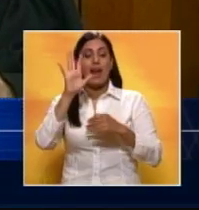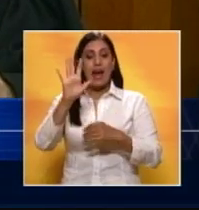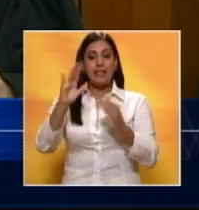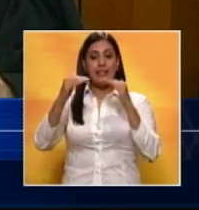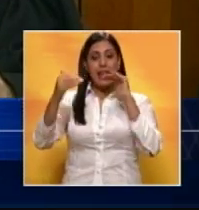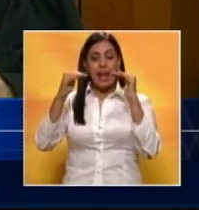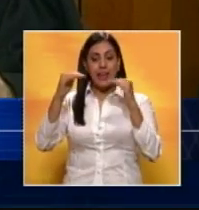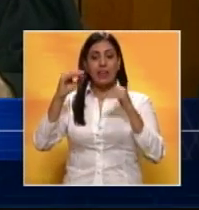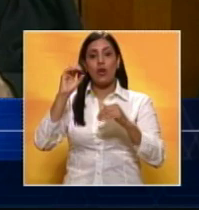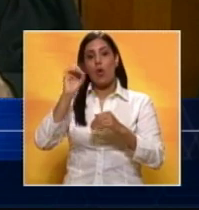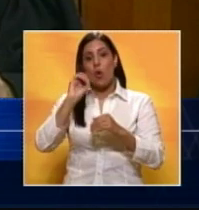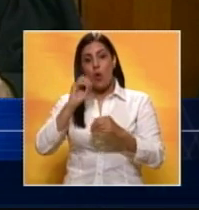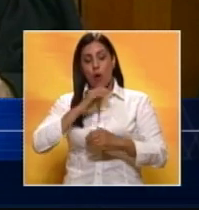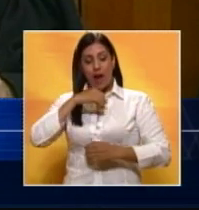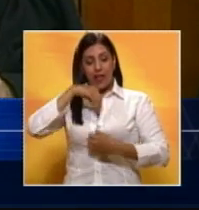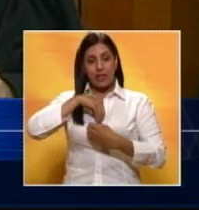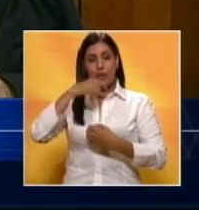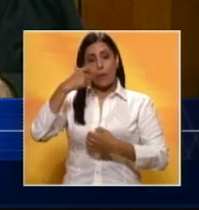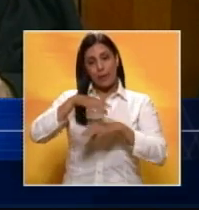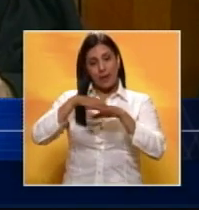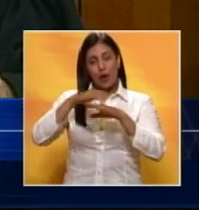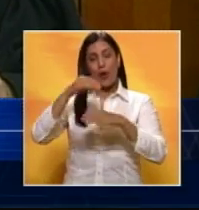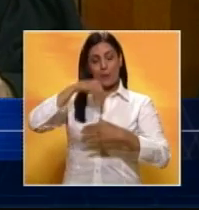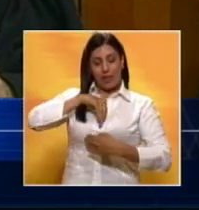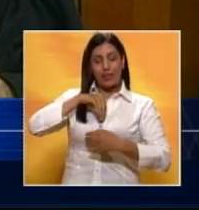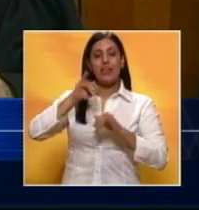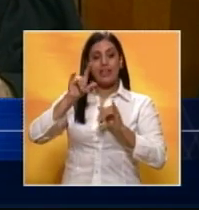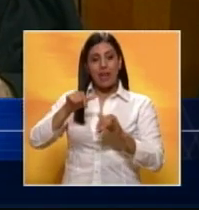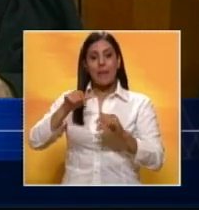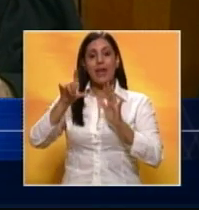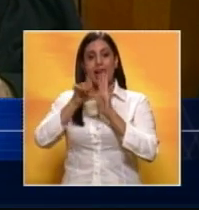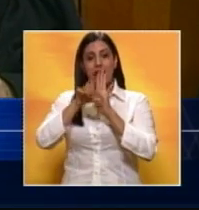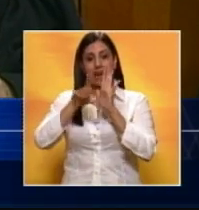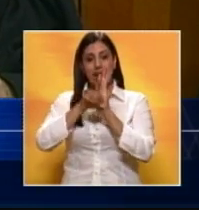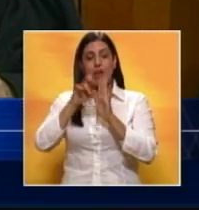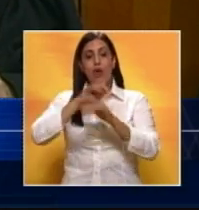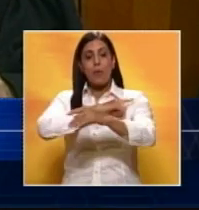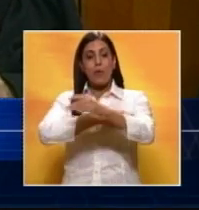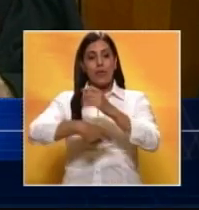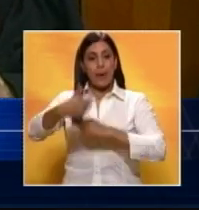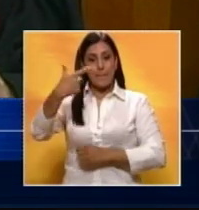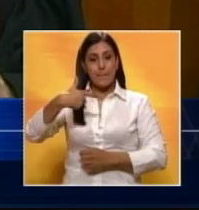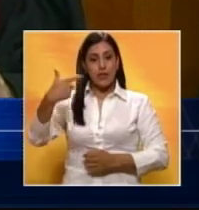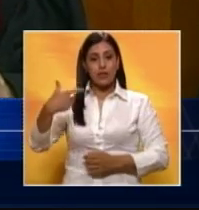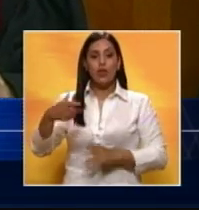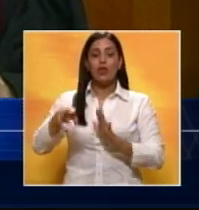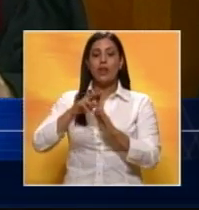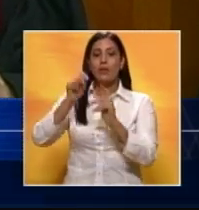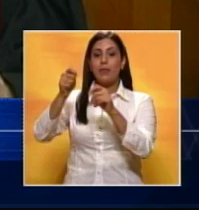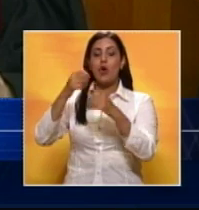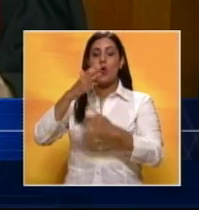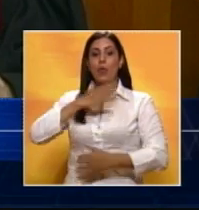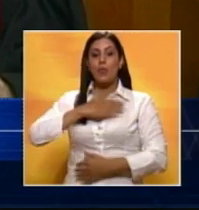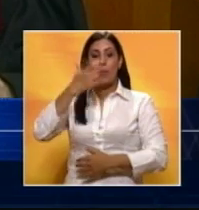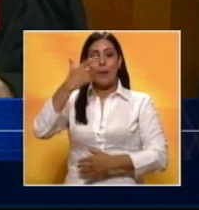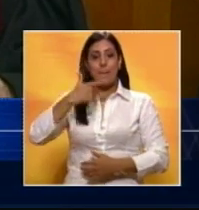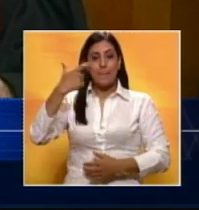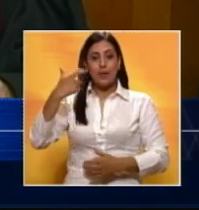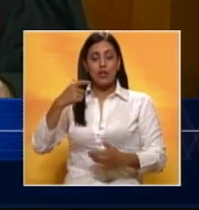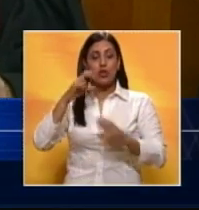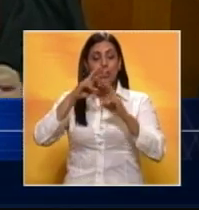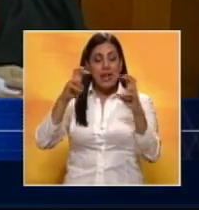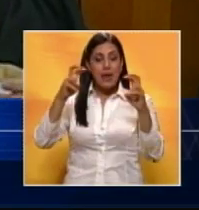carácter ético o moral, o en los casos establecidos en la Ley Orgánica del Poder Ciudadano, recae sobre los propios ciudadanos